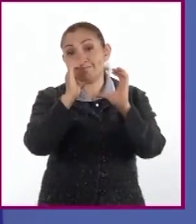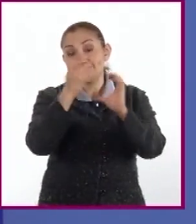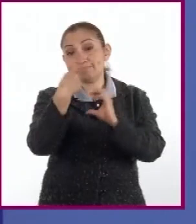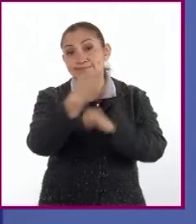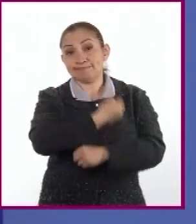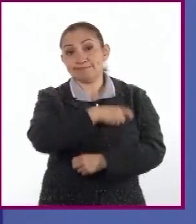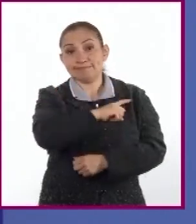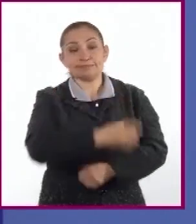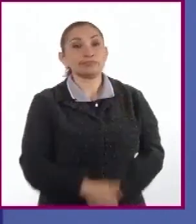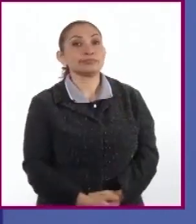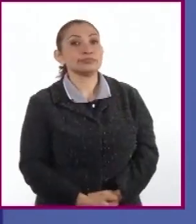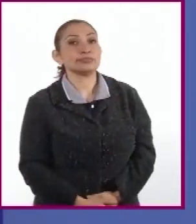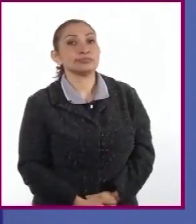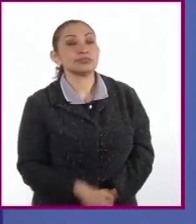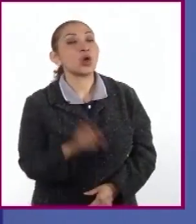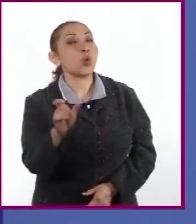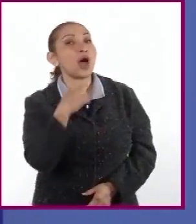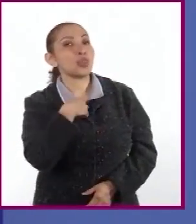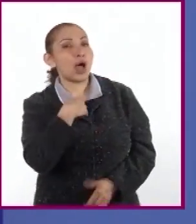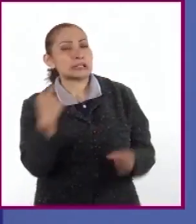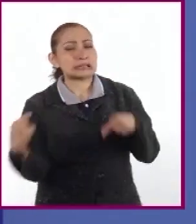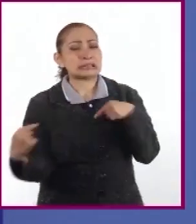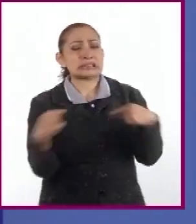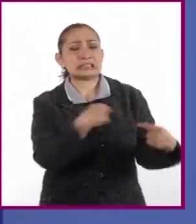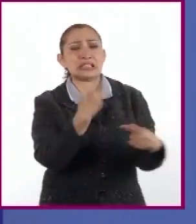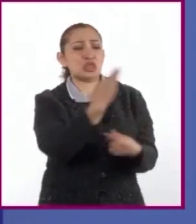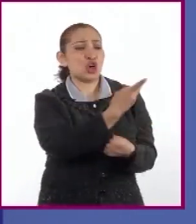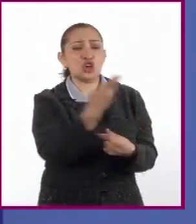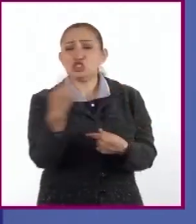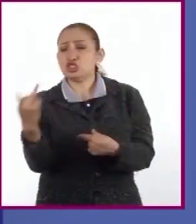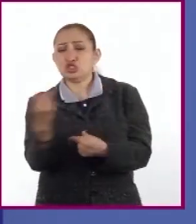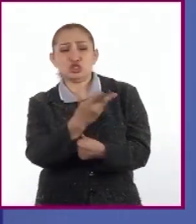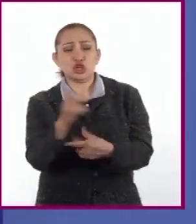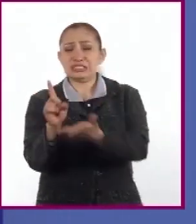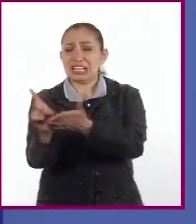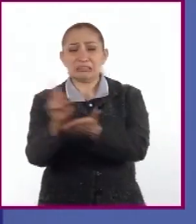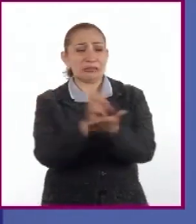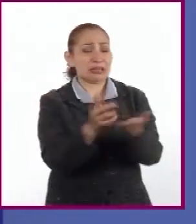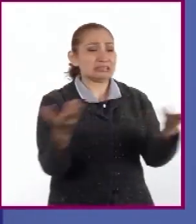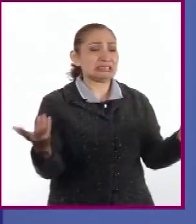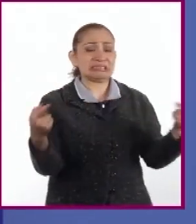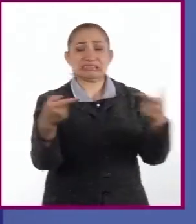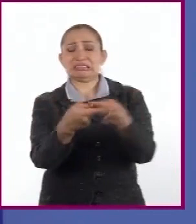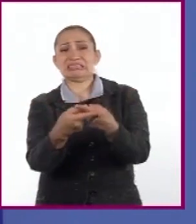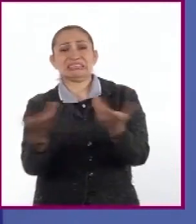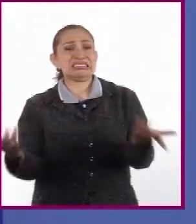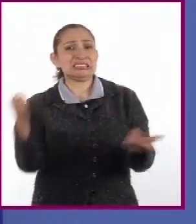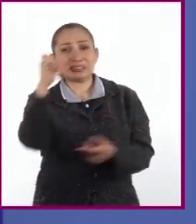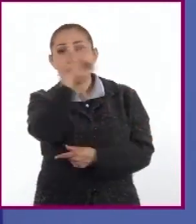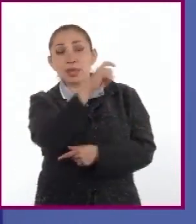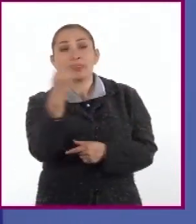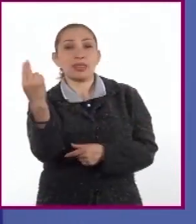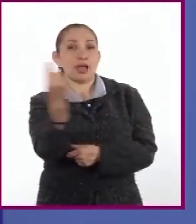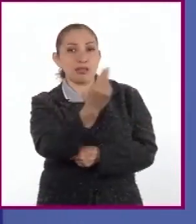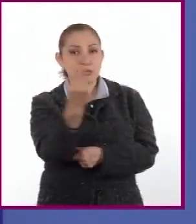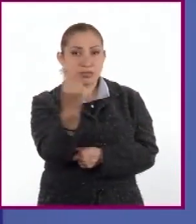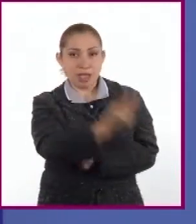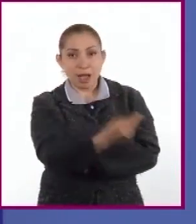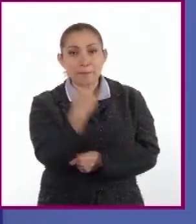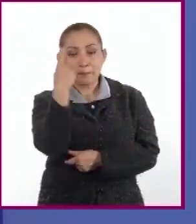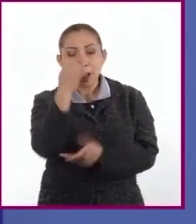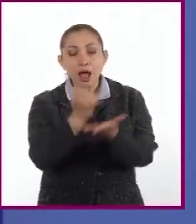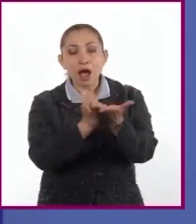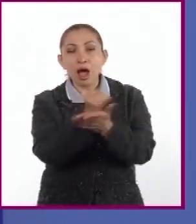salud. Cuando se ponen en tensión dos libertades o una libertad y un derecho, es necesario que para